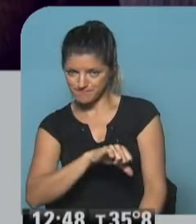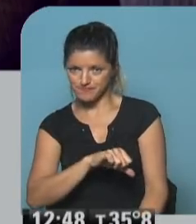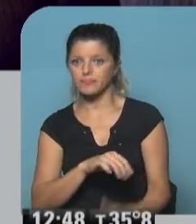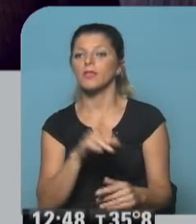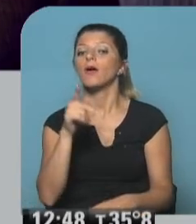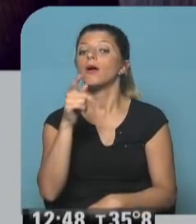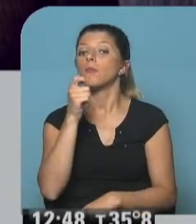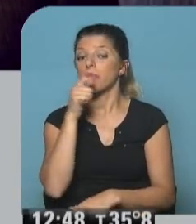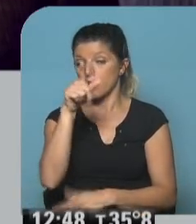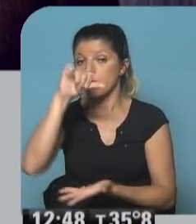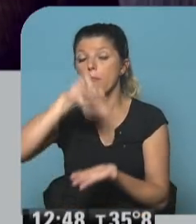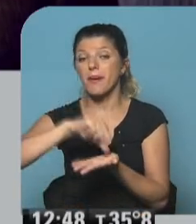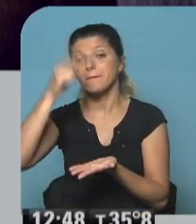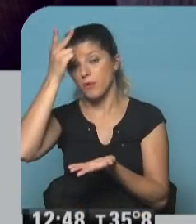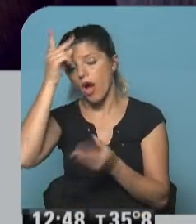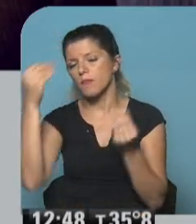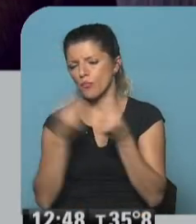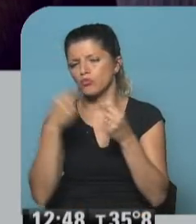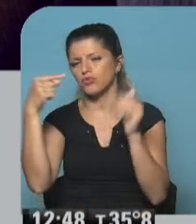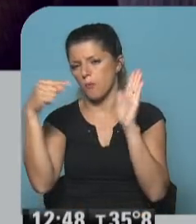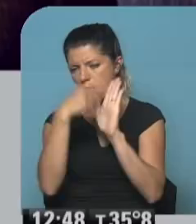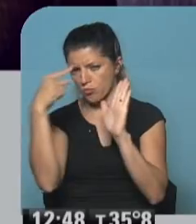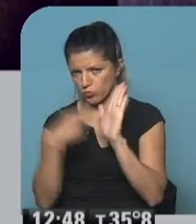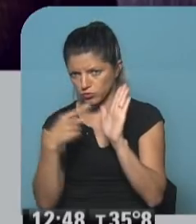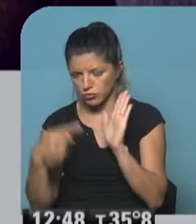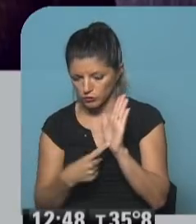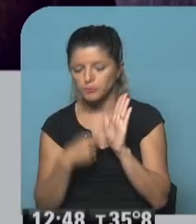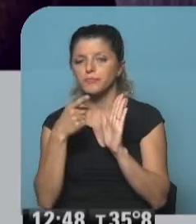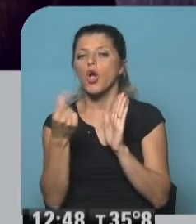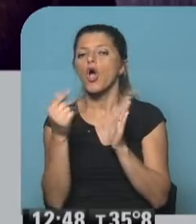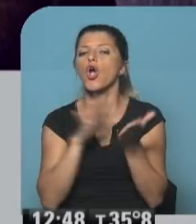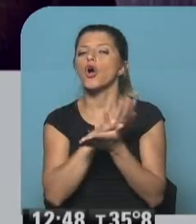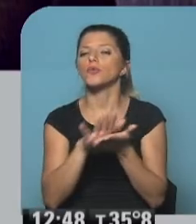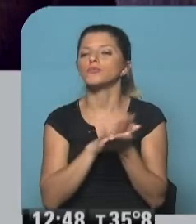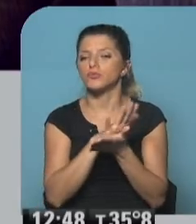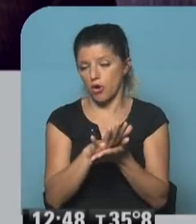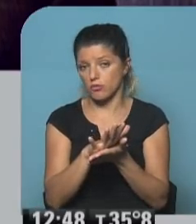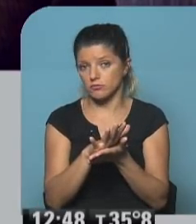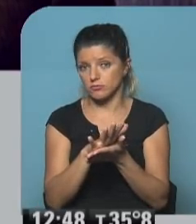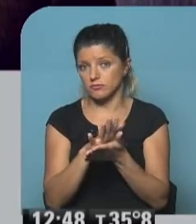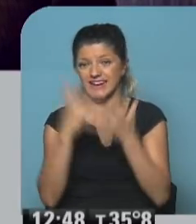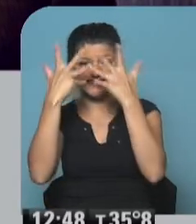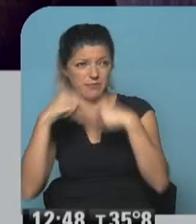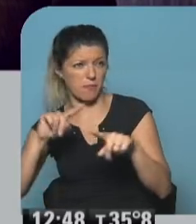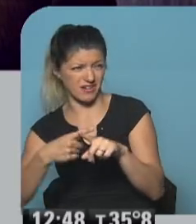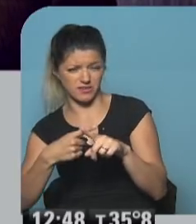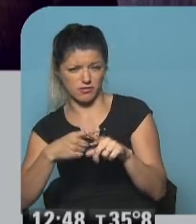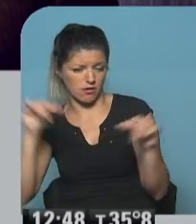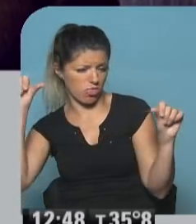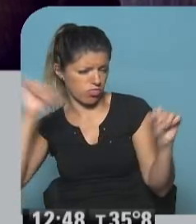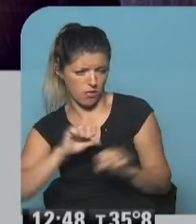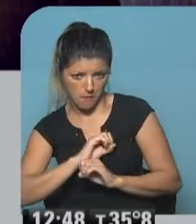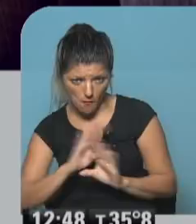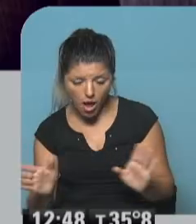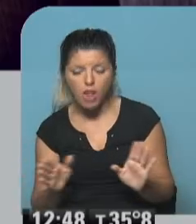Perú se conjugan varias cuestiones. Se conjuga una corrupción muy endémica al sistema político que lo deslegitima permanentemente,